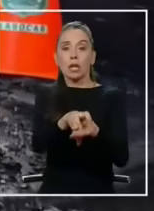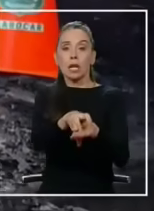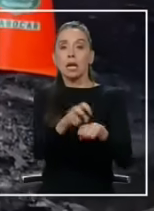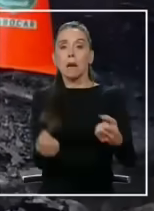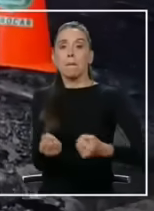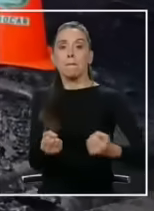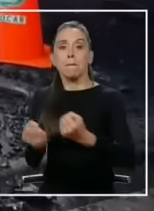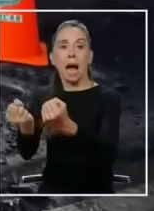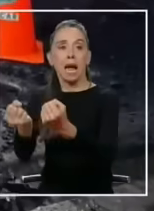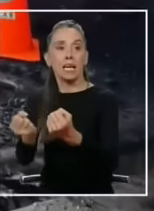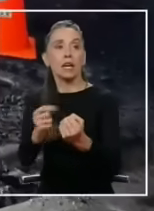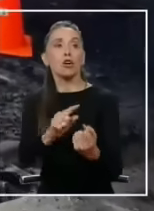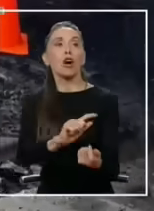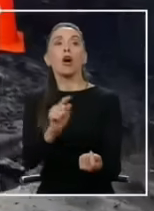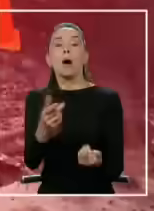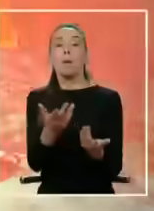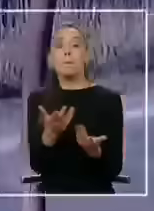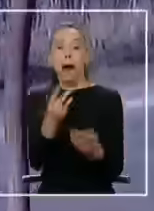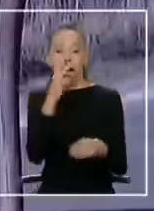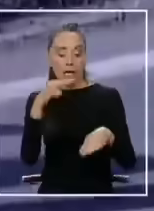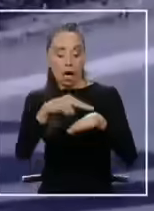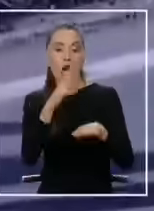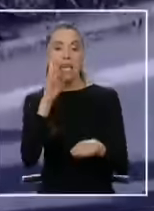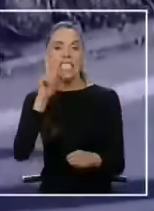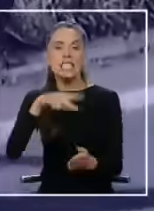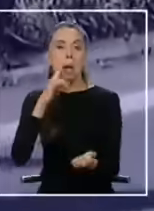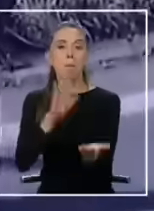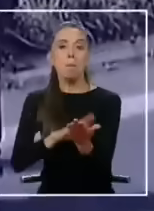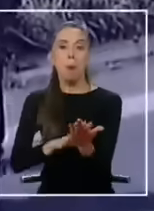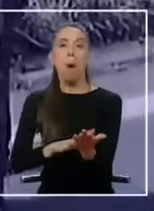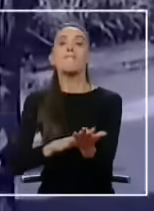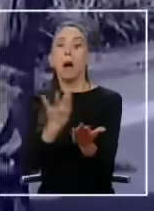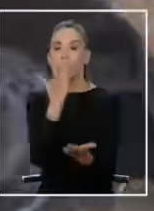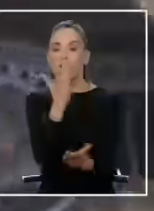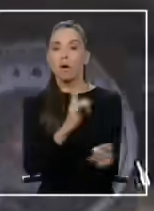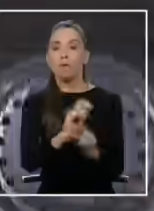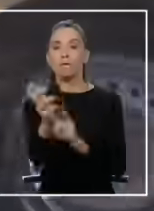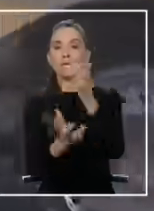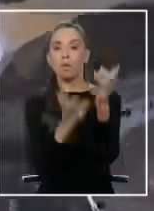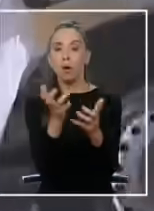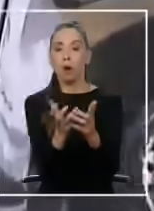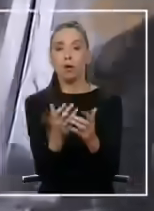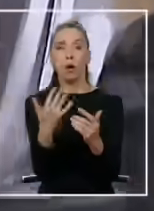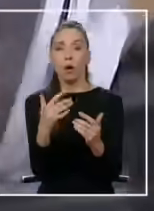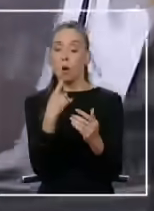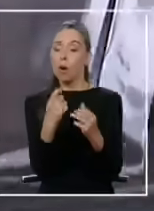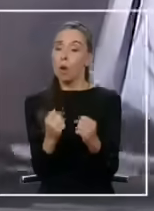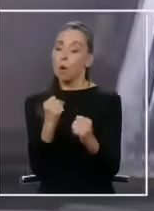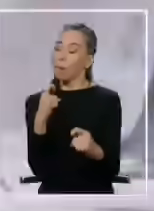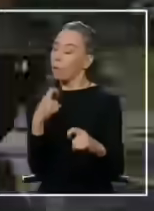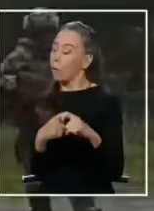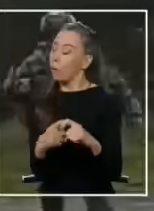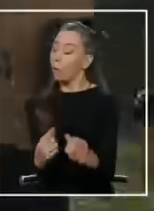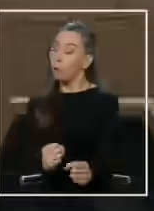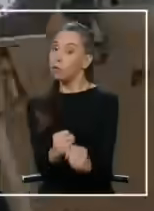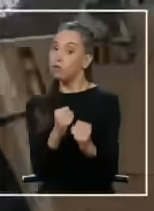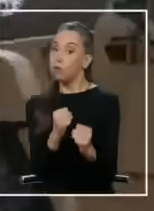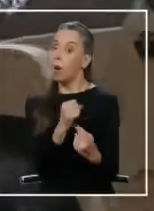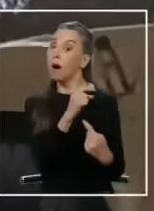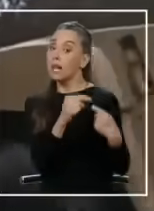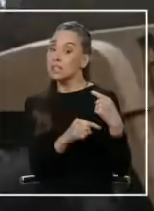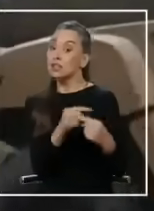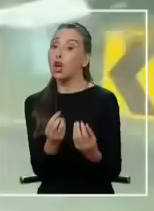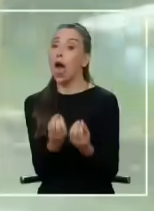del suceso y provocaron el incendio. Los últimos detalles hacen aún más cruda la historia.